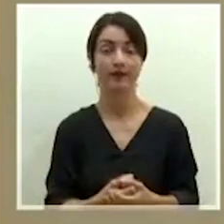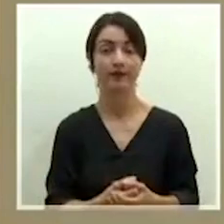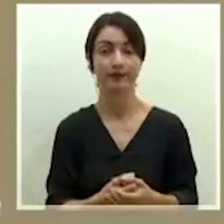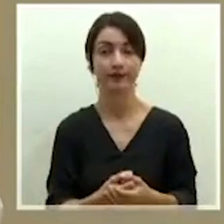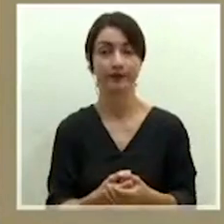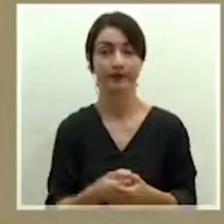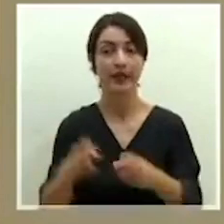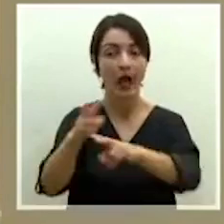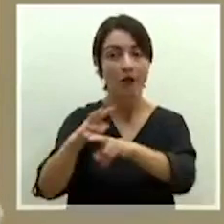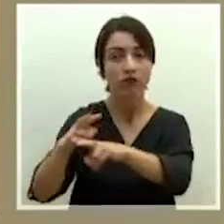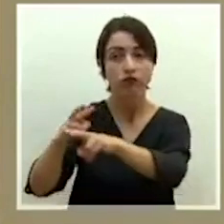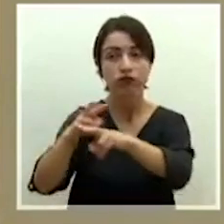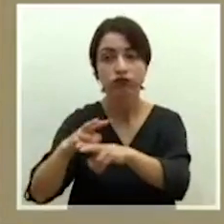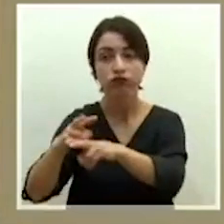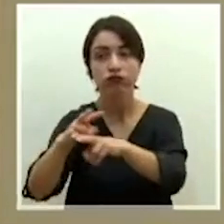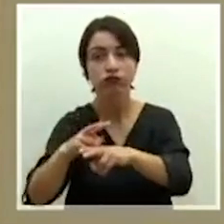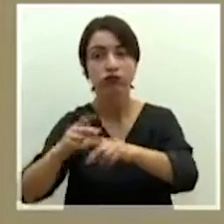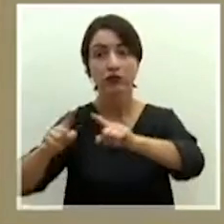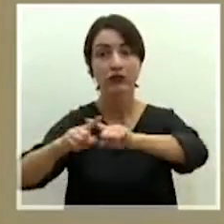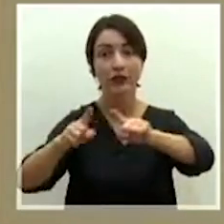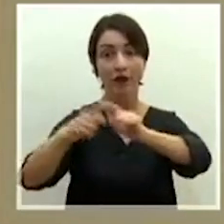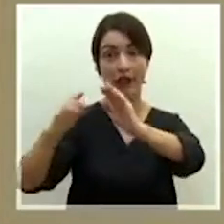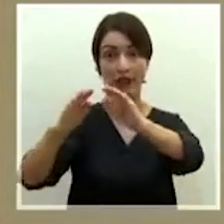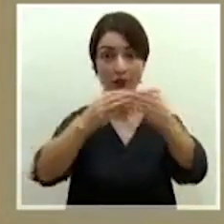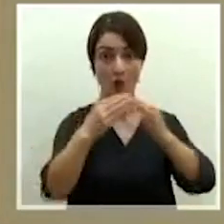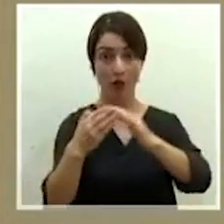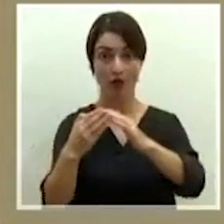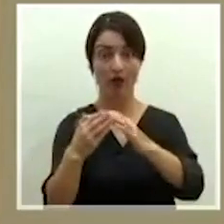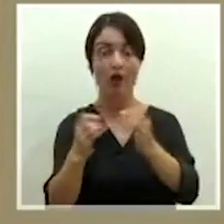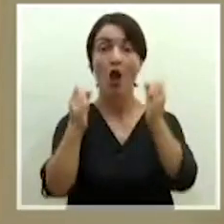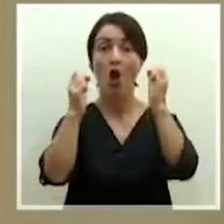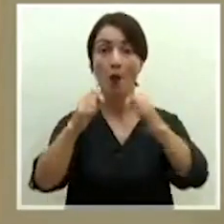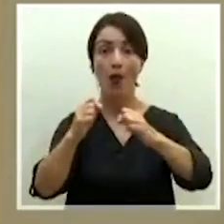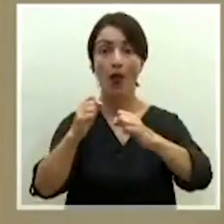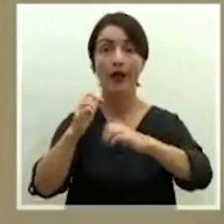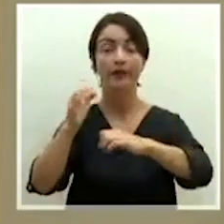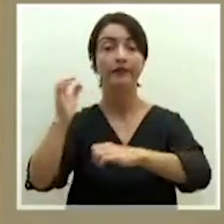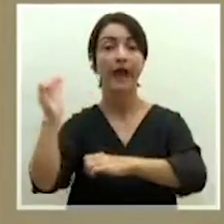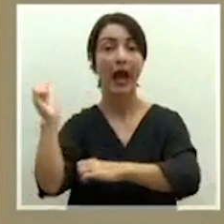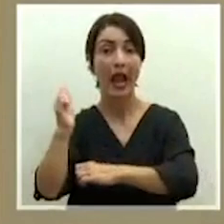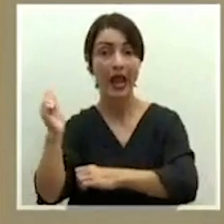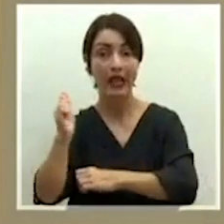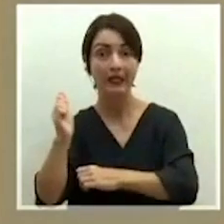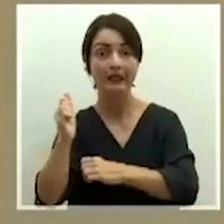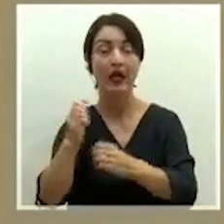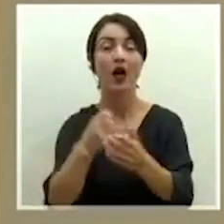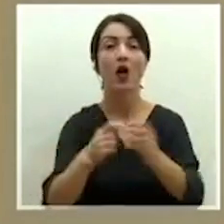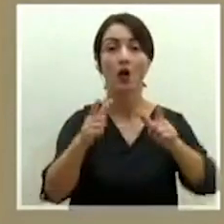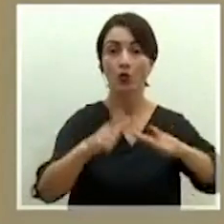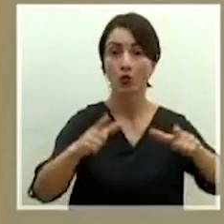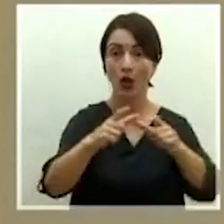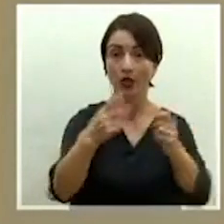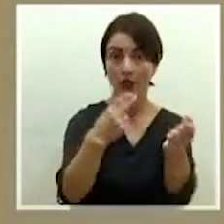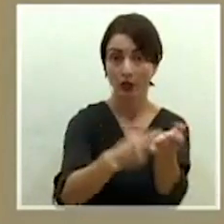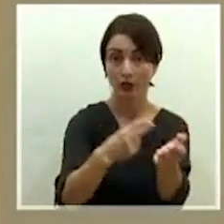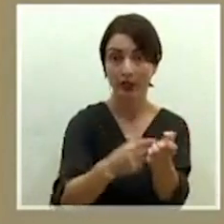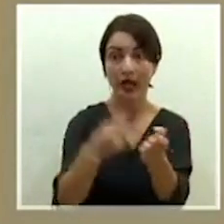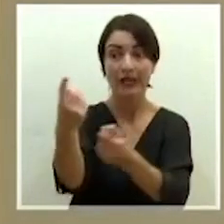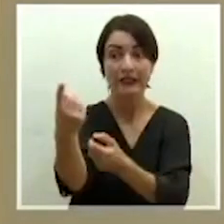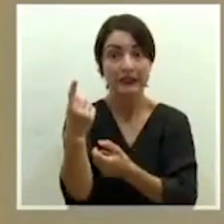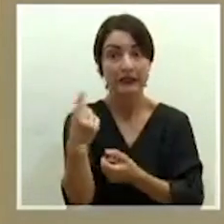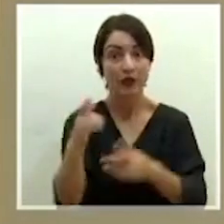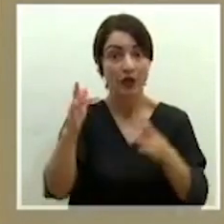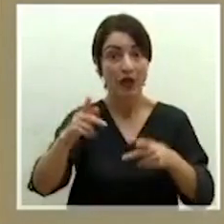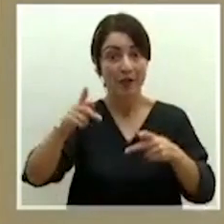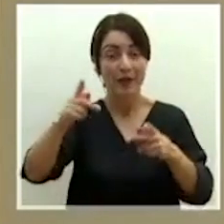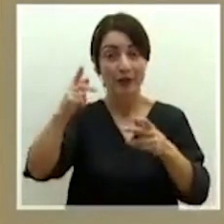están monitoreando las diferentes comunidades para poder alertar, por ejemplo, un servicio al hospital si van a recibir un paciente